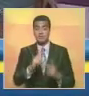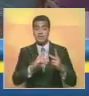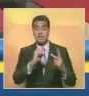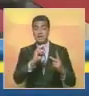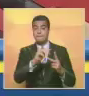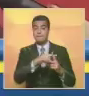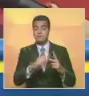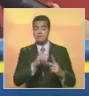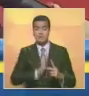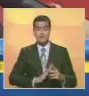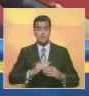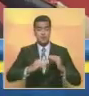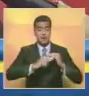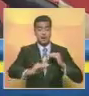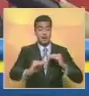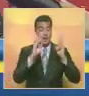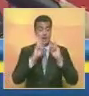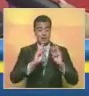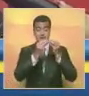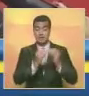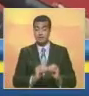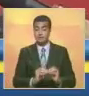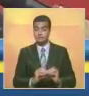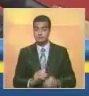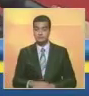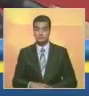Carmelo. Estaremos asfaltando